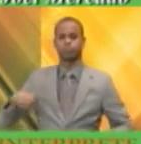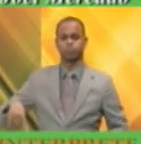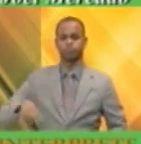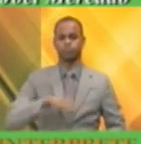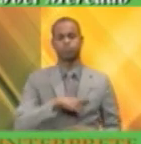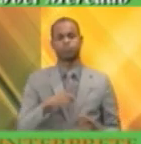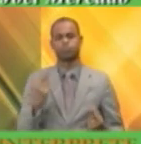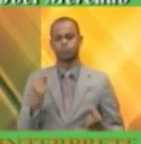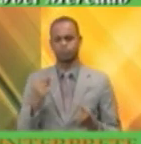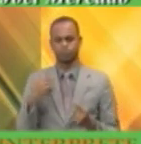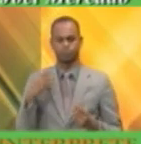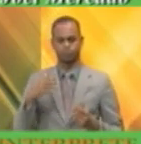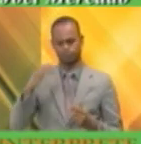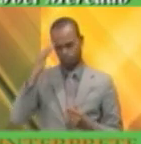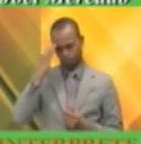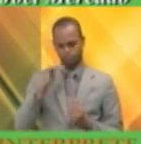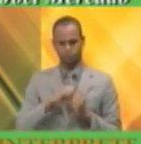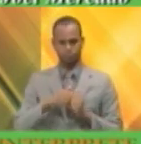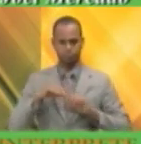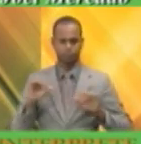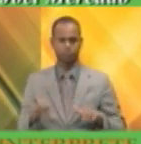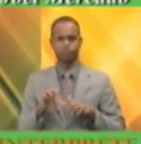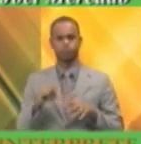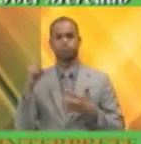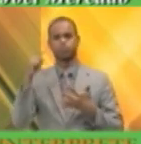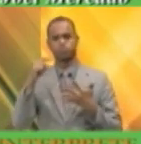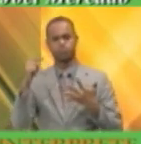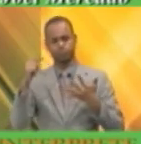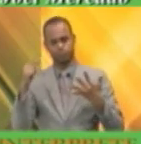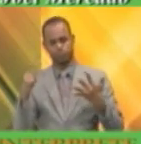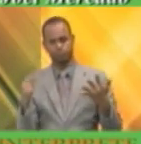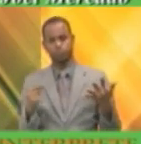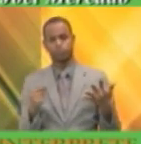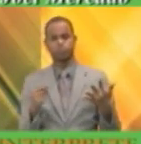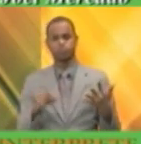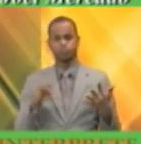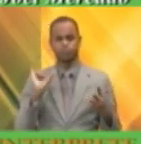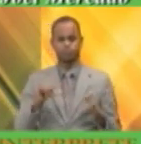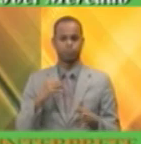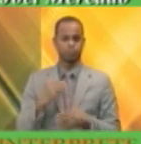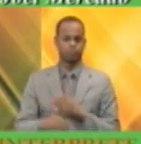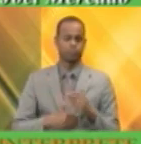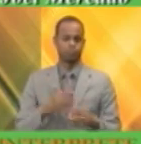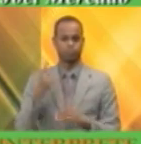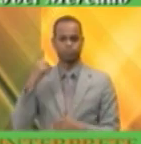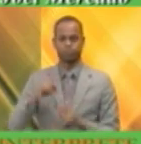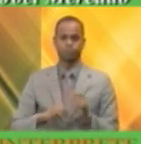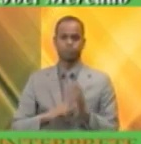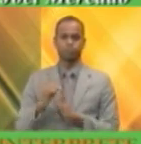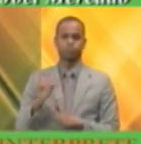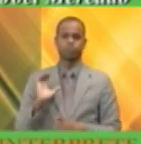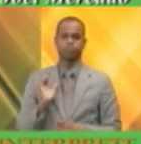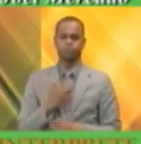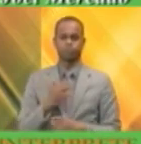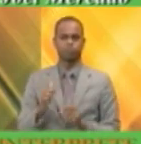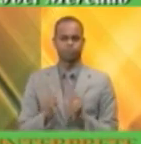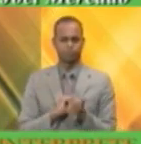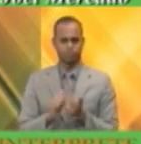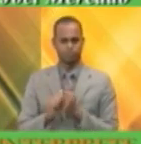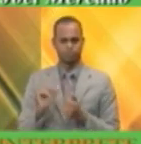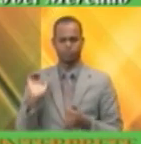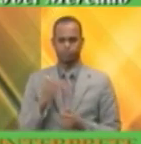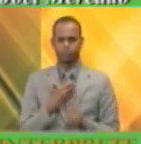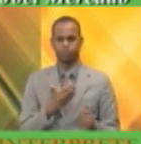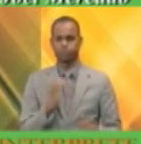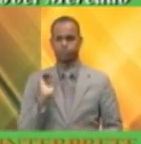hemos sabido aprovechar esos escenarios y esa solidaridad para desarrollar nuestros atletas y nuestro